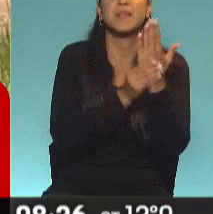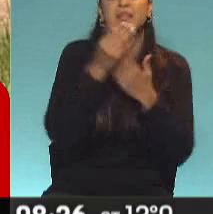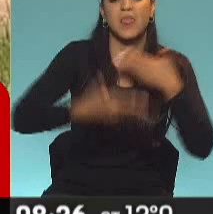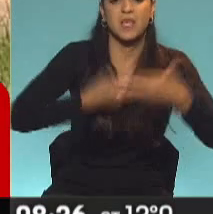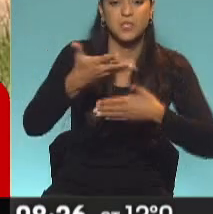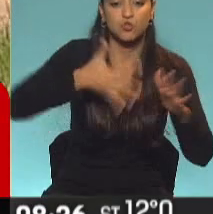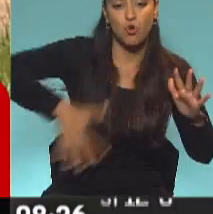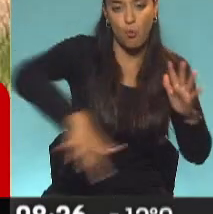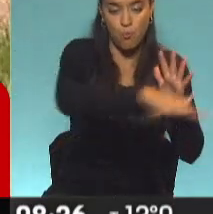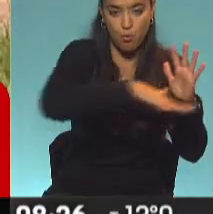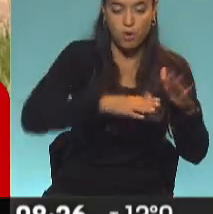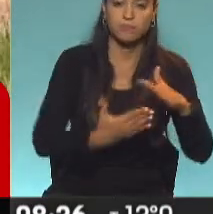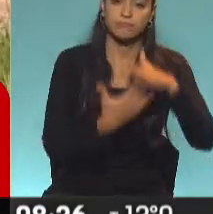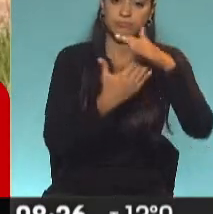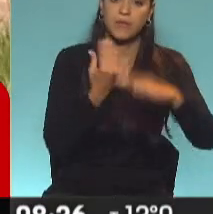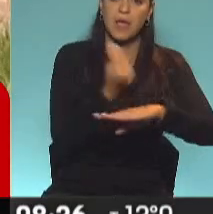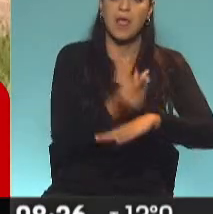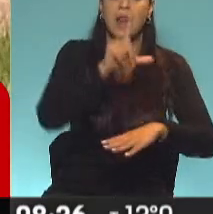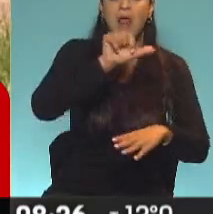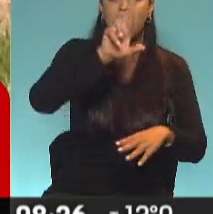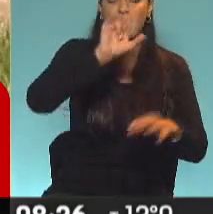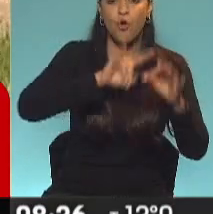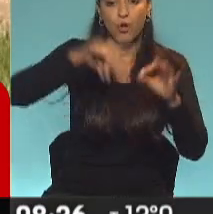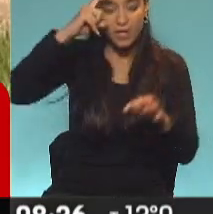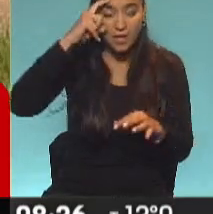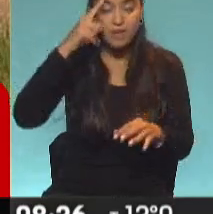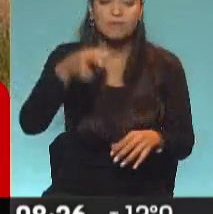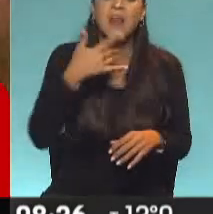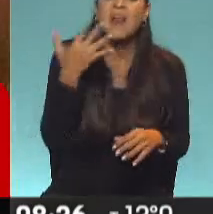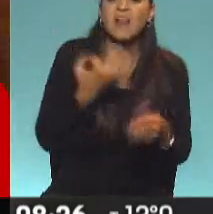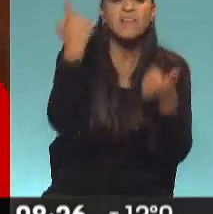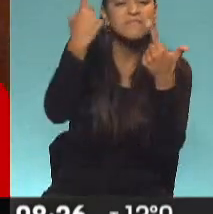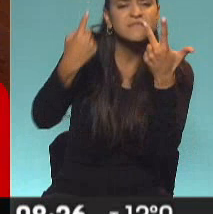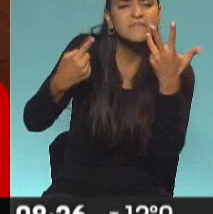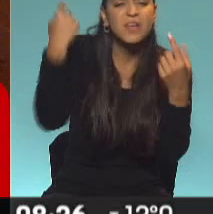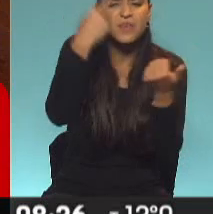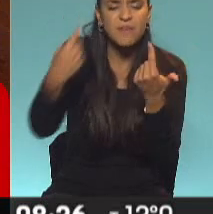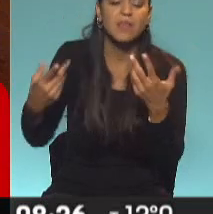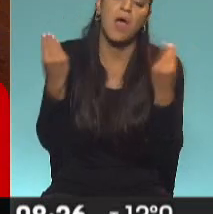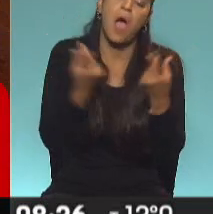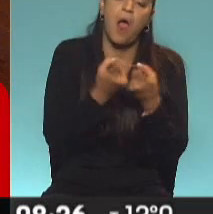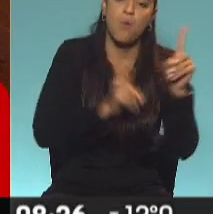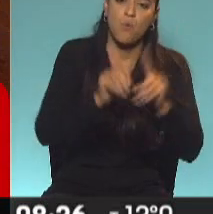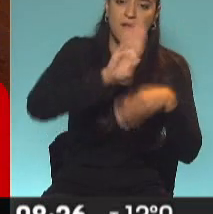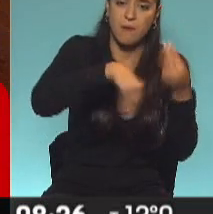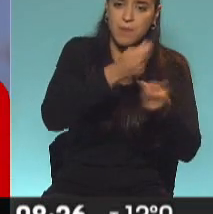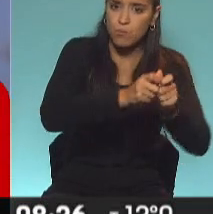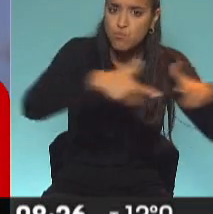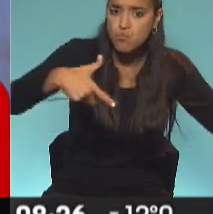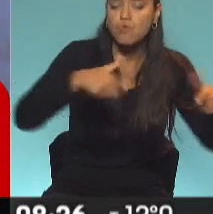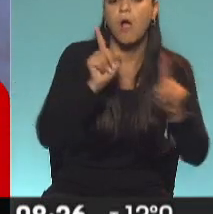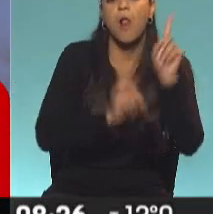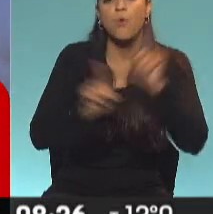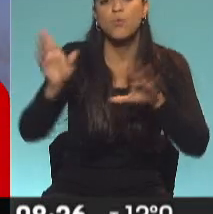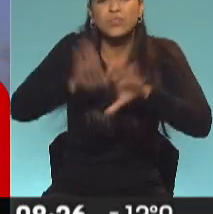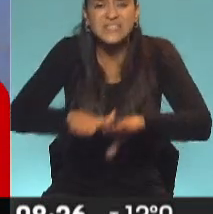de la Comunidad que conduce Andrés Larroque. Todas las realidades de estas familias son diferentes. Hay familias numerosas, hay familias con